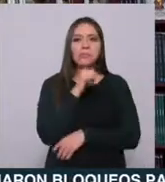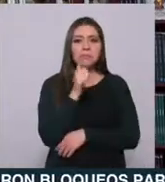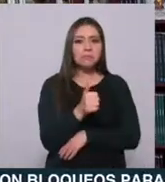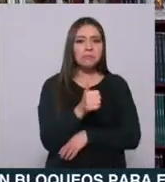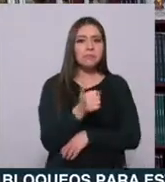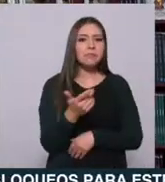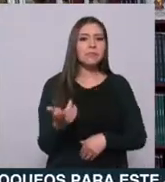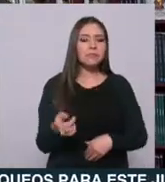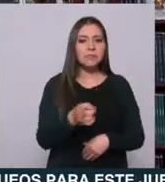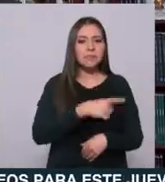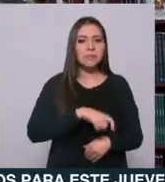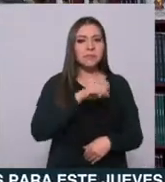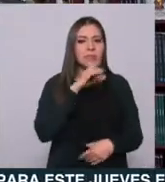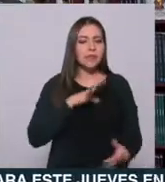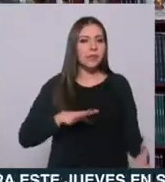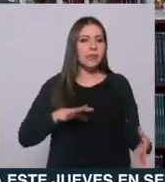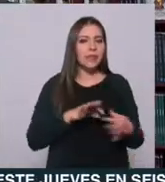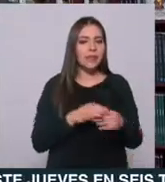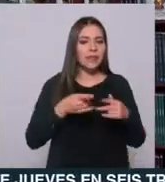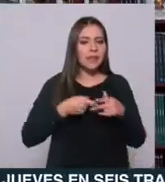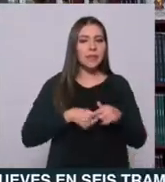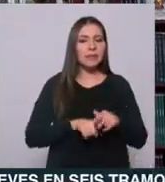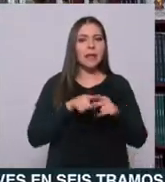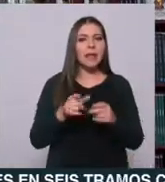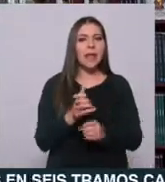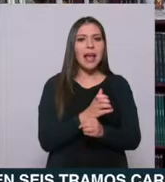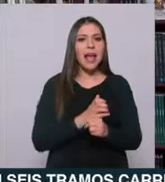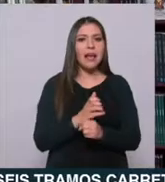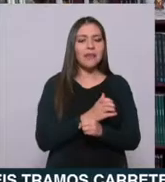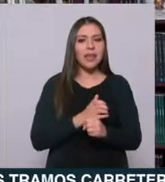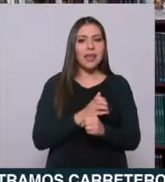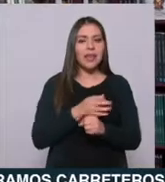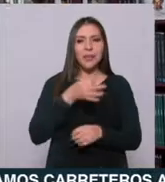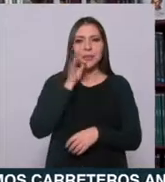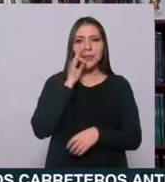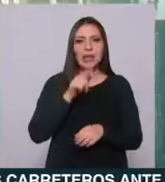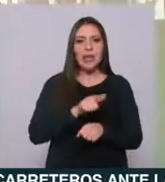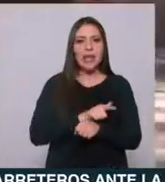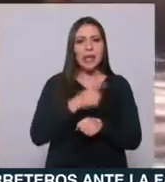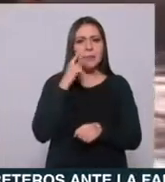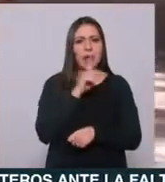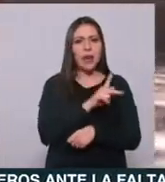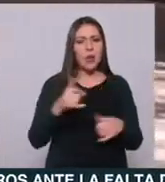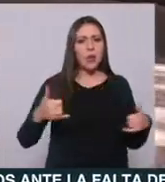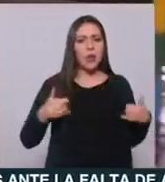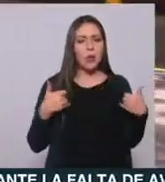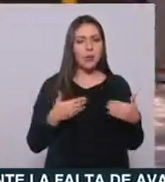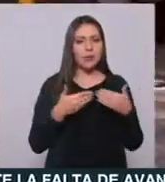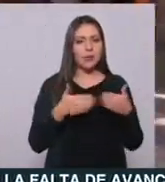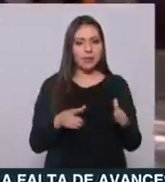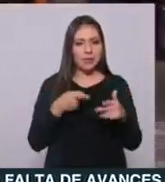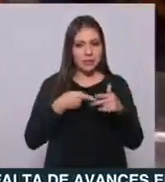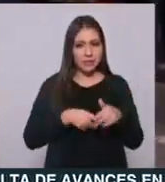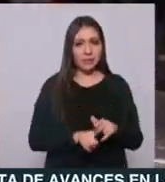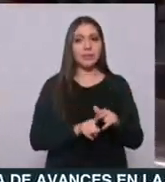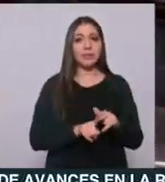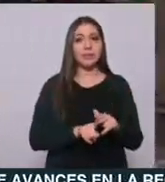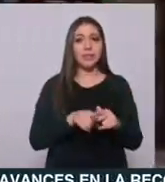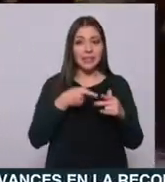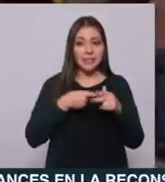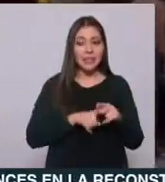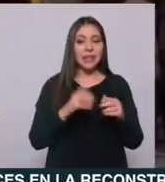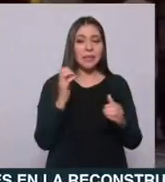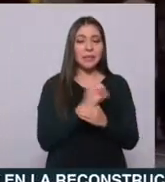par, de la mano, se abrió aquí sobre Amberes un café gay que era para adolescentes. Después de que aperturó el bar gay